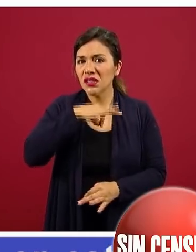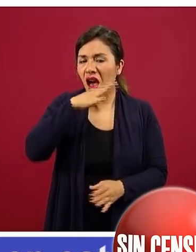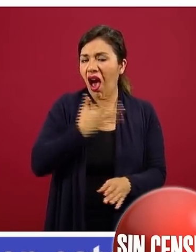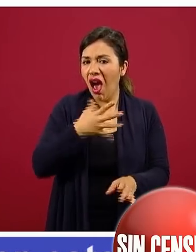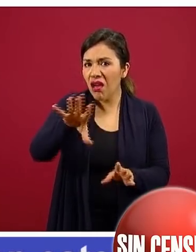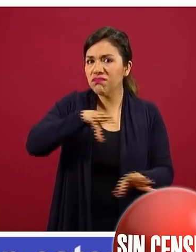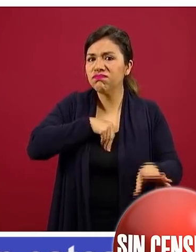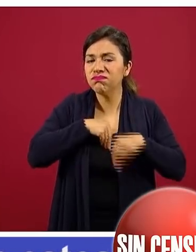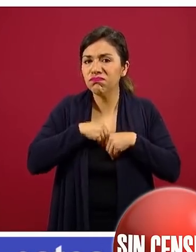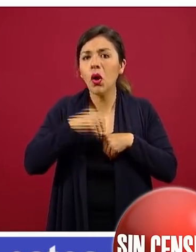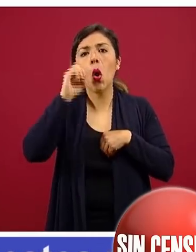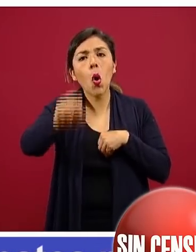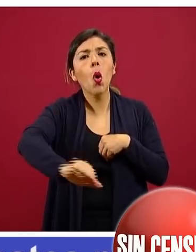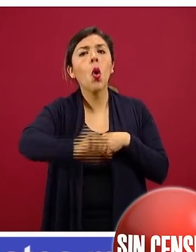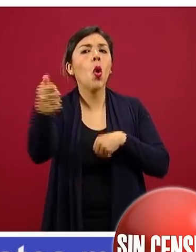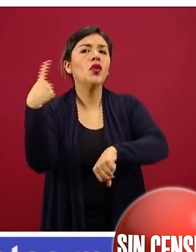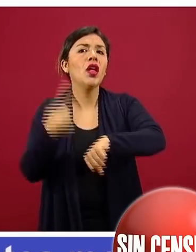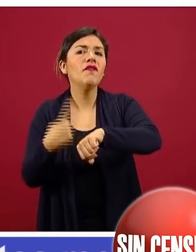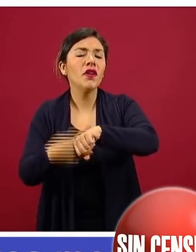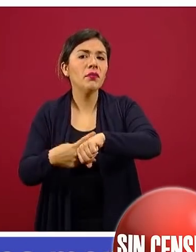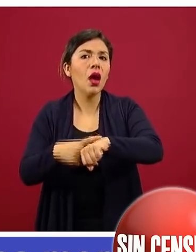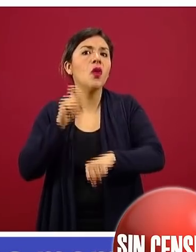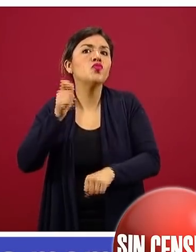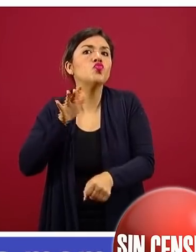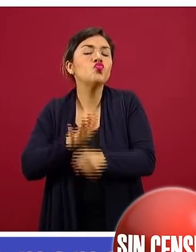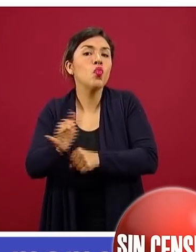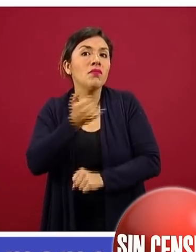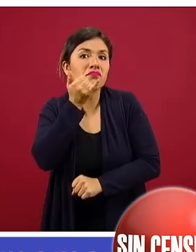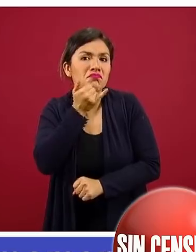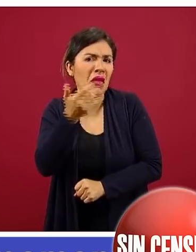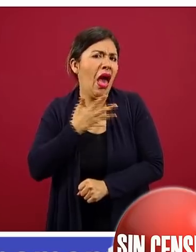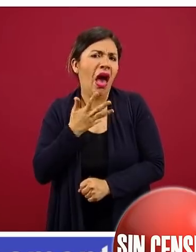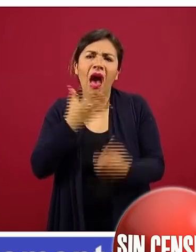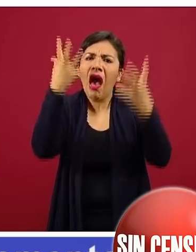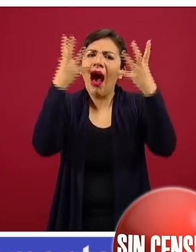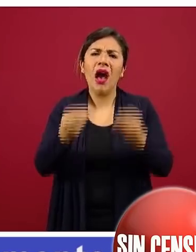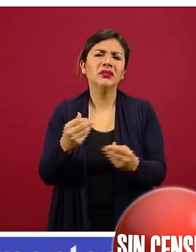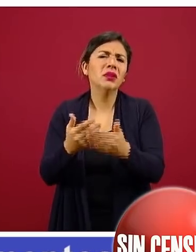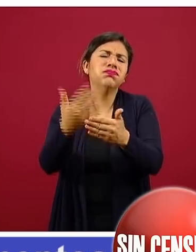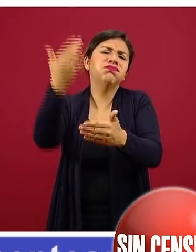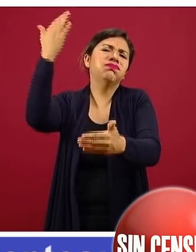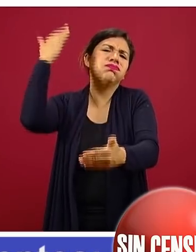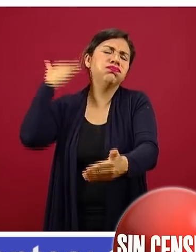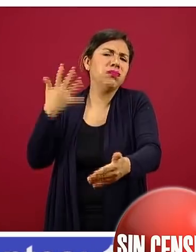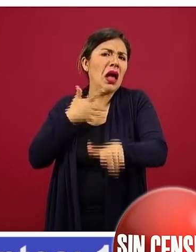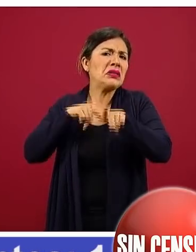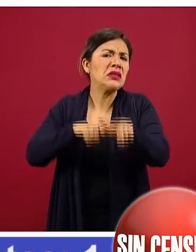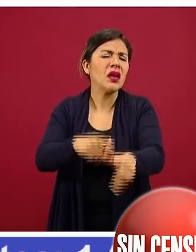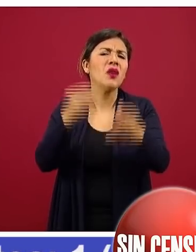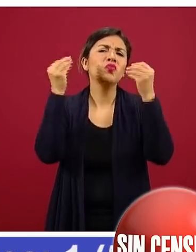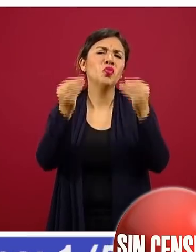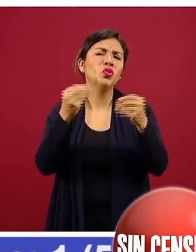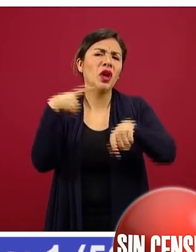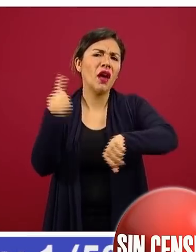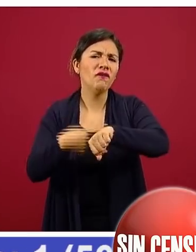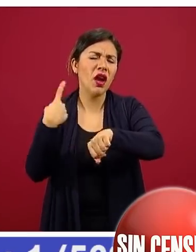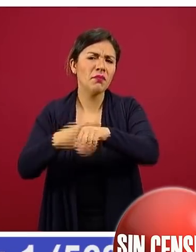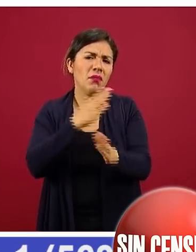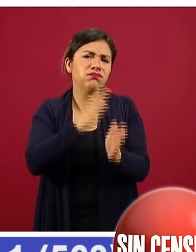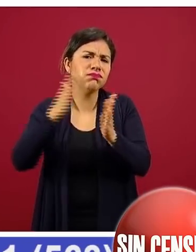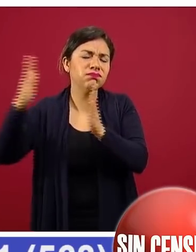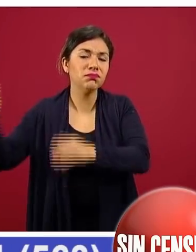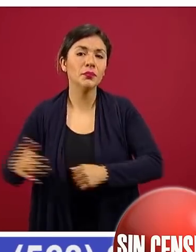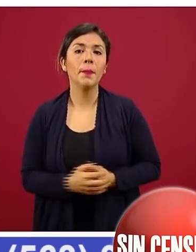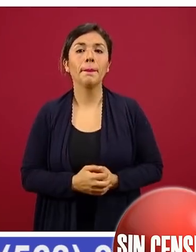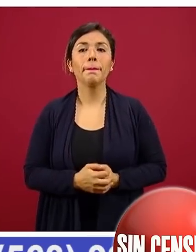causa y no por otras infecciones respiratorias que también existen, han existido y seguirán existiendo por siempre.